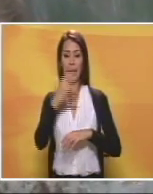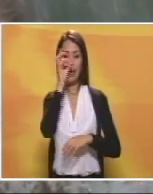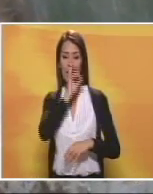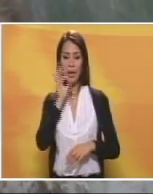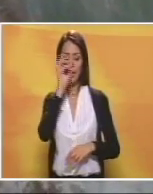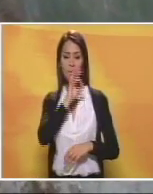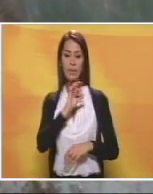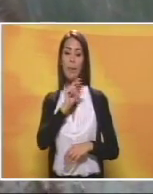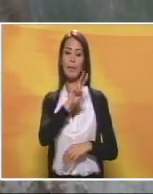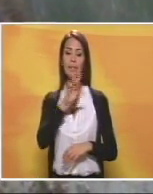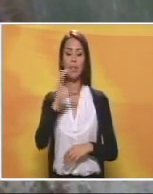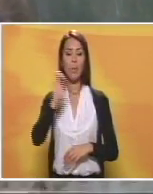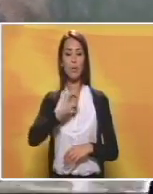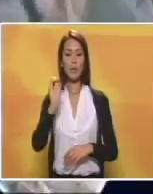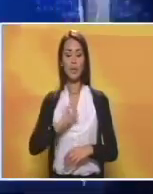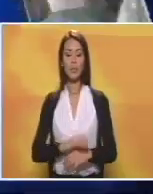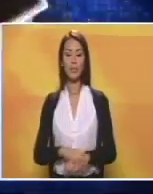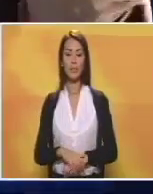tasa de 25%.